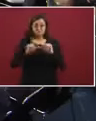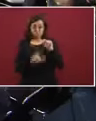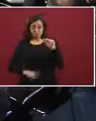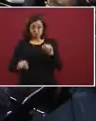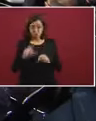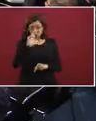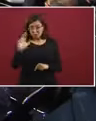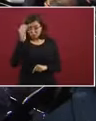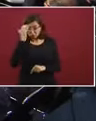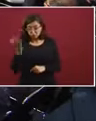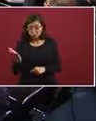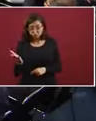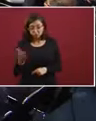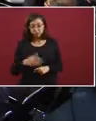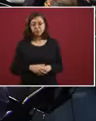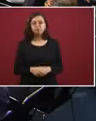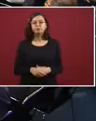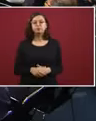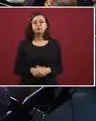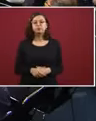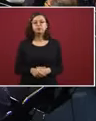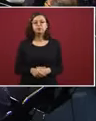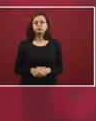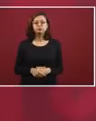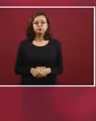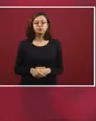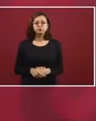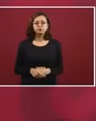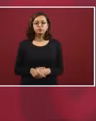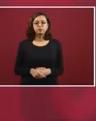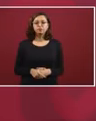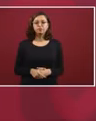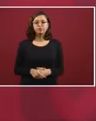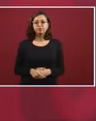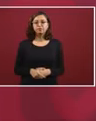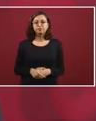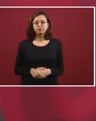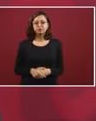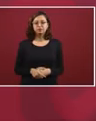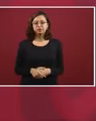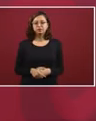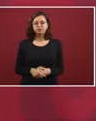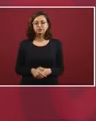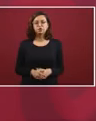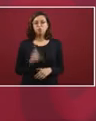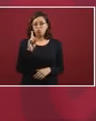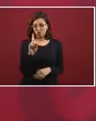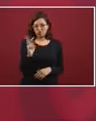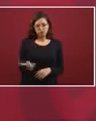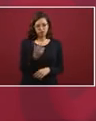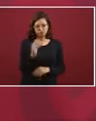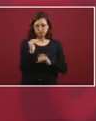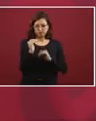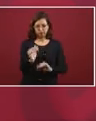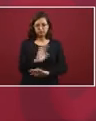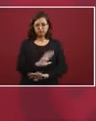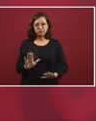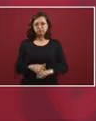primera. Bueno, esa es una por cada quien. Entonces te la contesto con mucho gusto. El